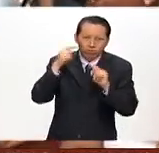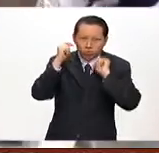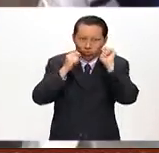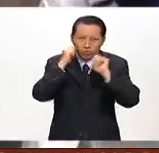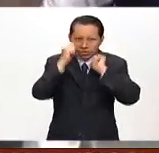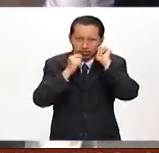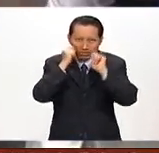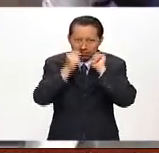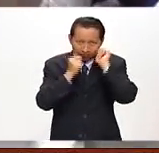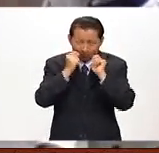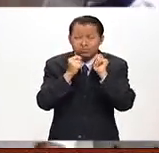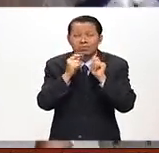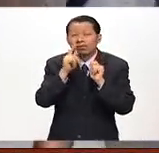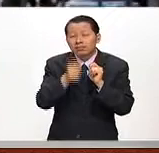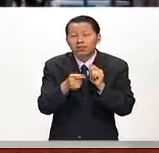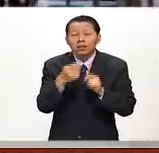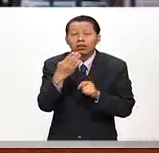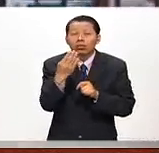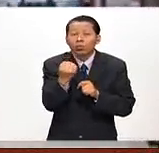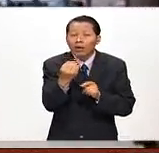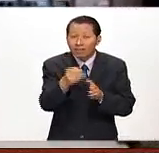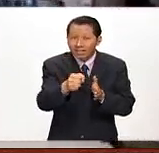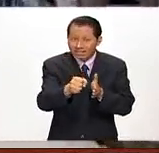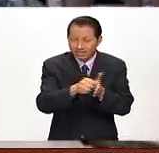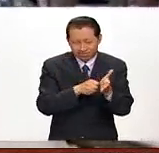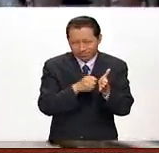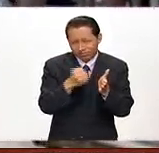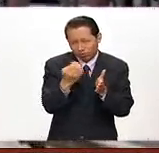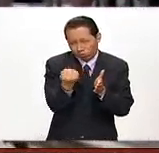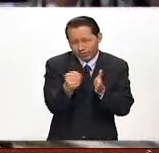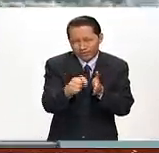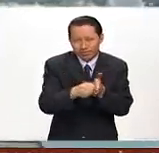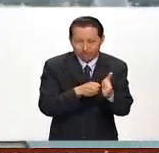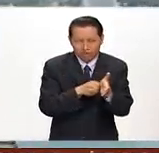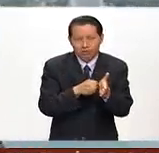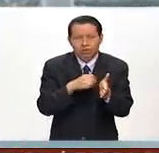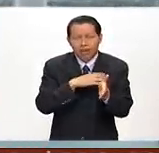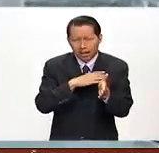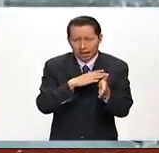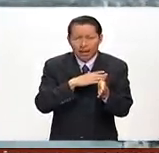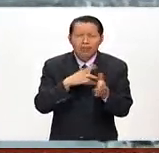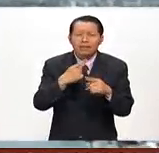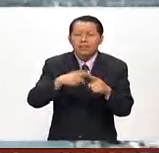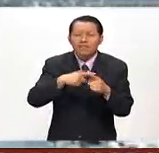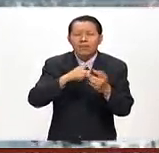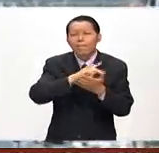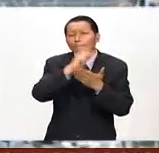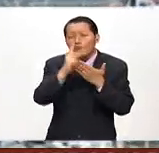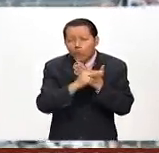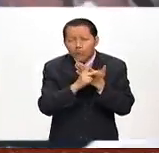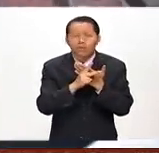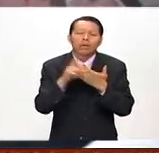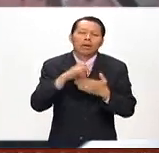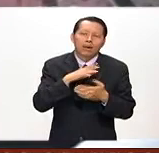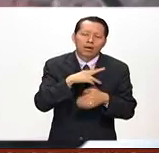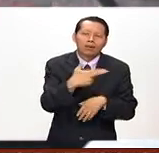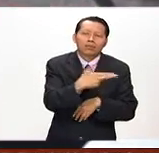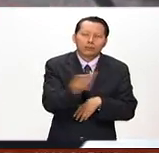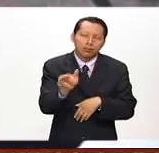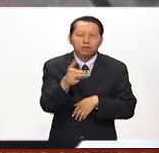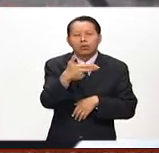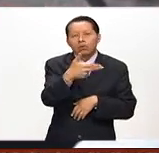estudiantes durante 9 semestres están en diferentes proyectos, de restaurante, de hotelería, de